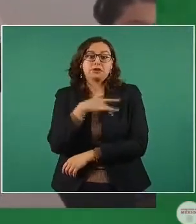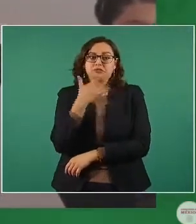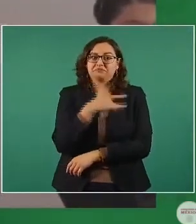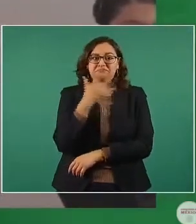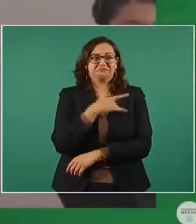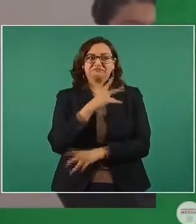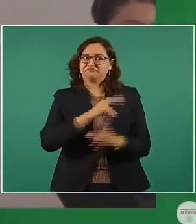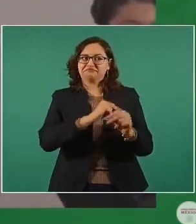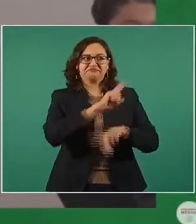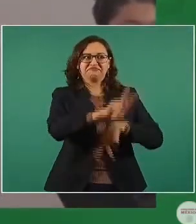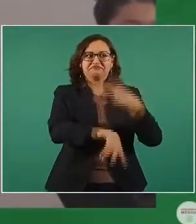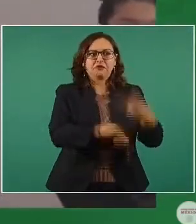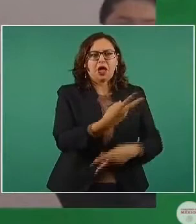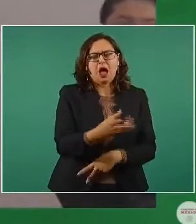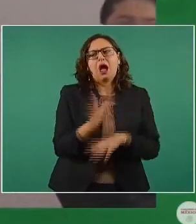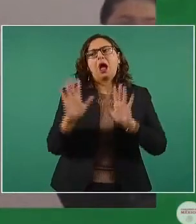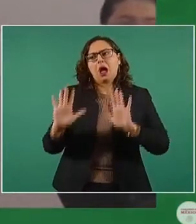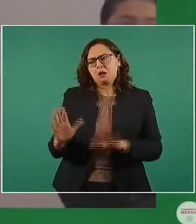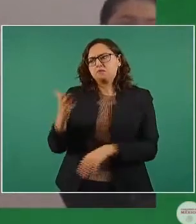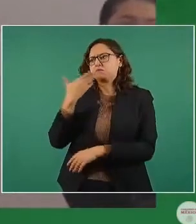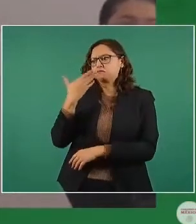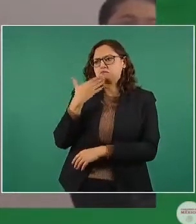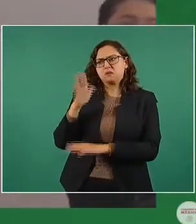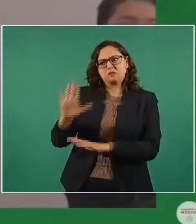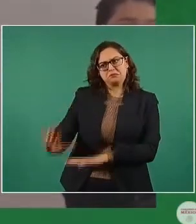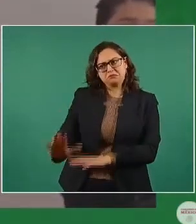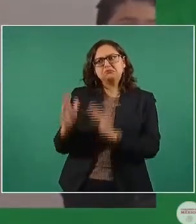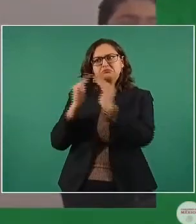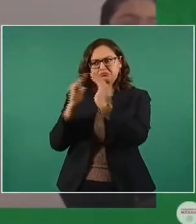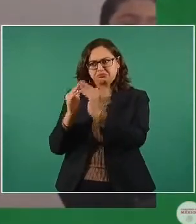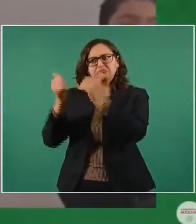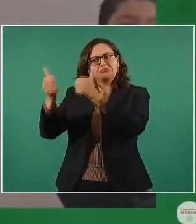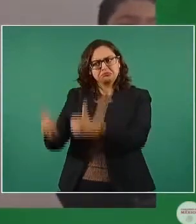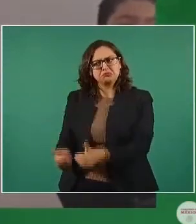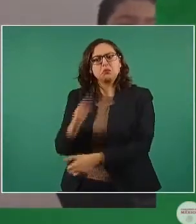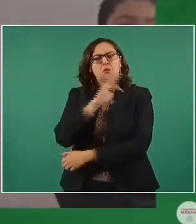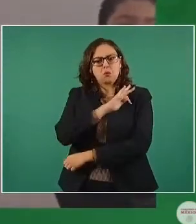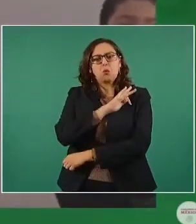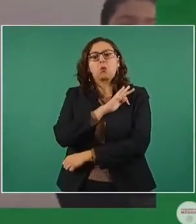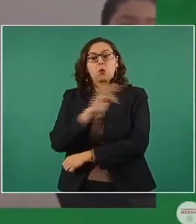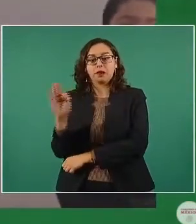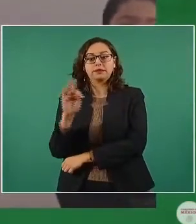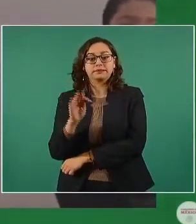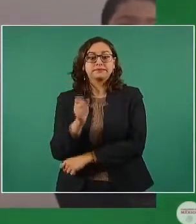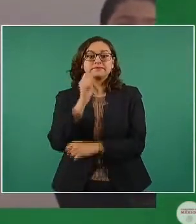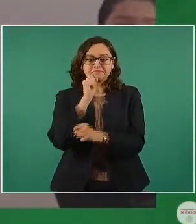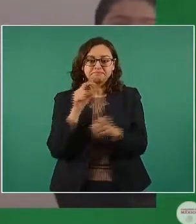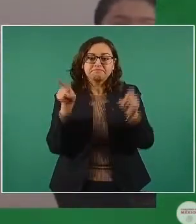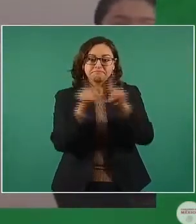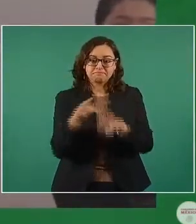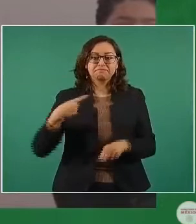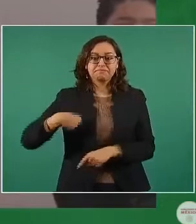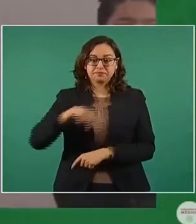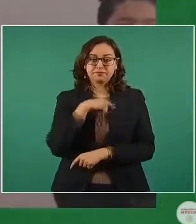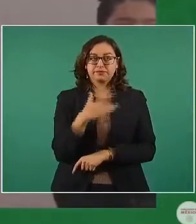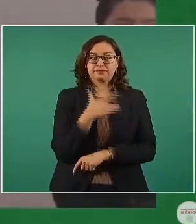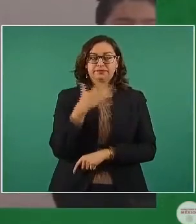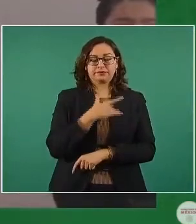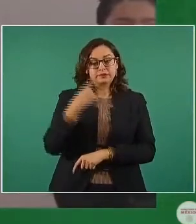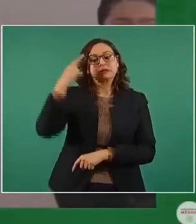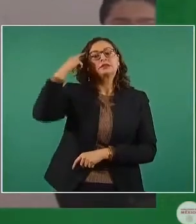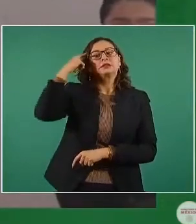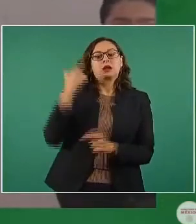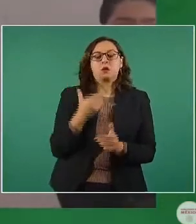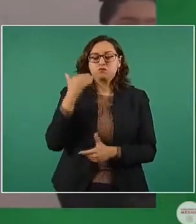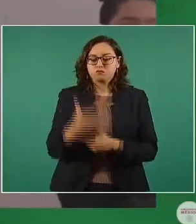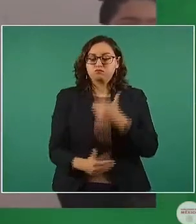alternativa de mantenerse en el modelo de educación a distancia. Y estamos también conscientes de que el éxito de este proceso